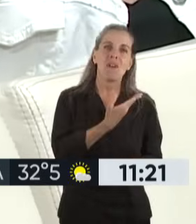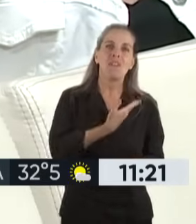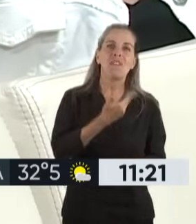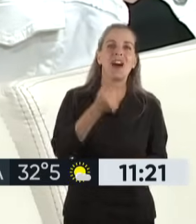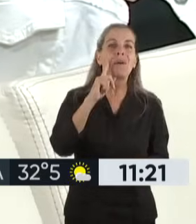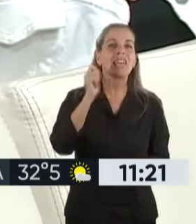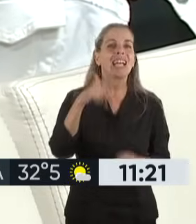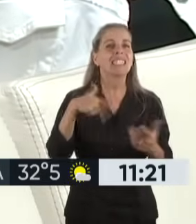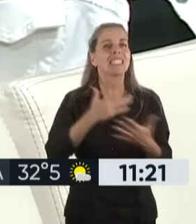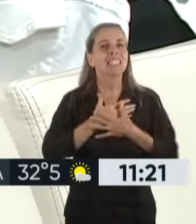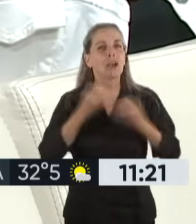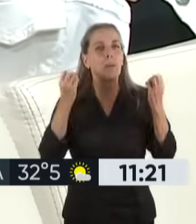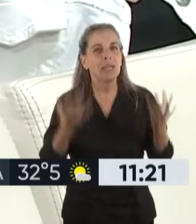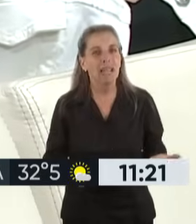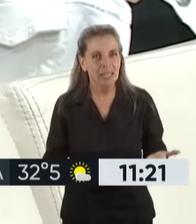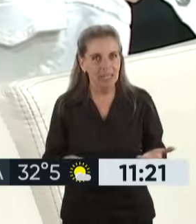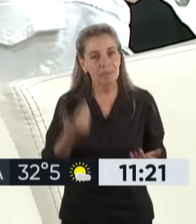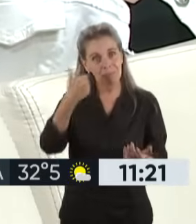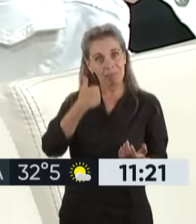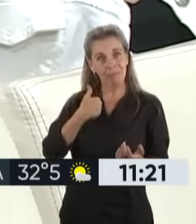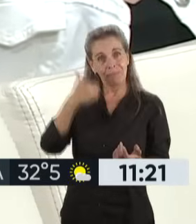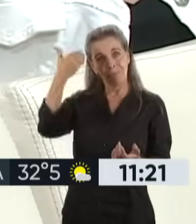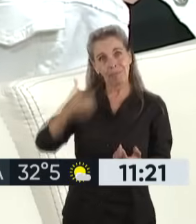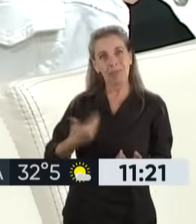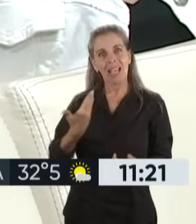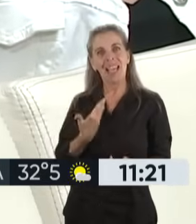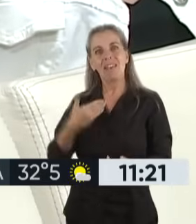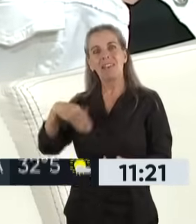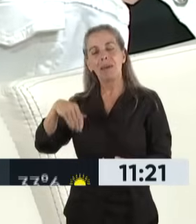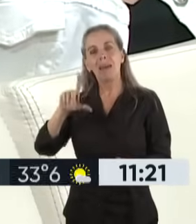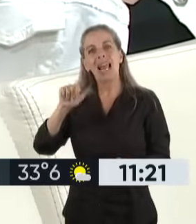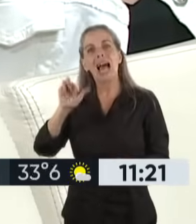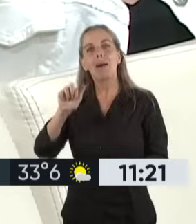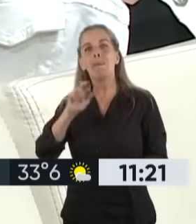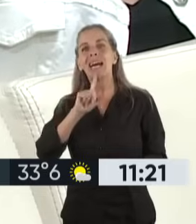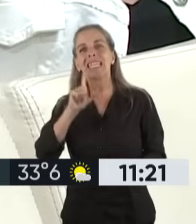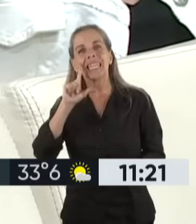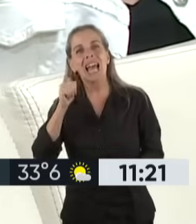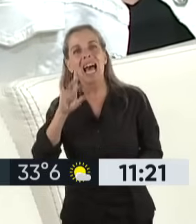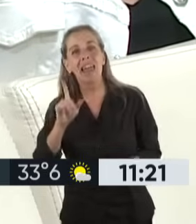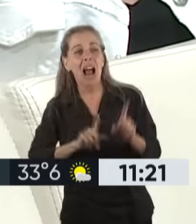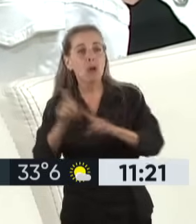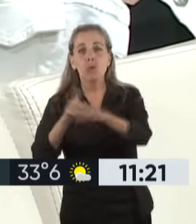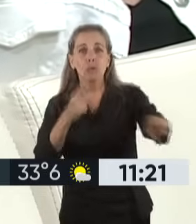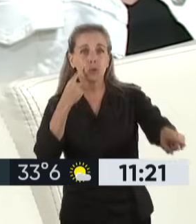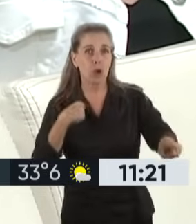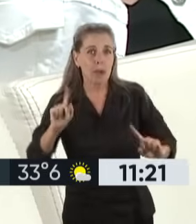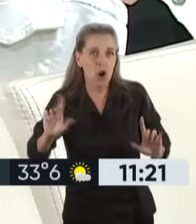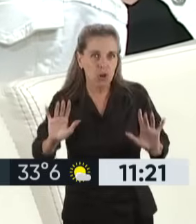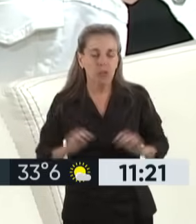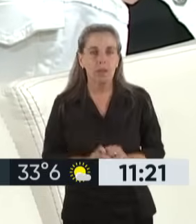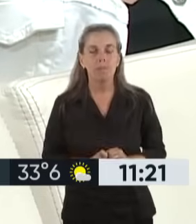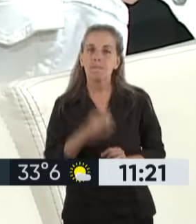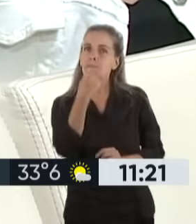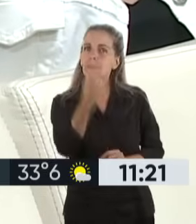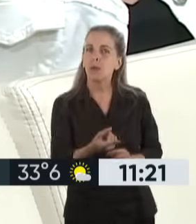Buenos días. Reitero, Fabián Wallman de FM La Patria, para los que están del otro lado y no saben a qué radio pertenezco. La pregunta tiene que